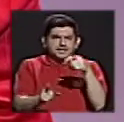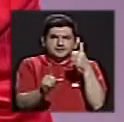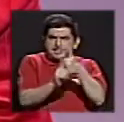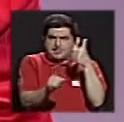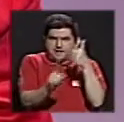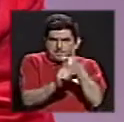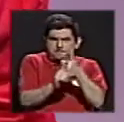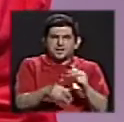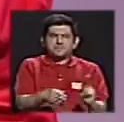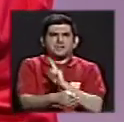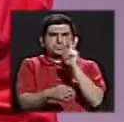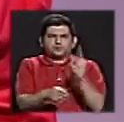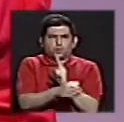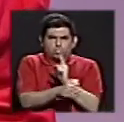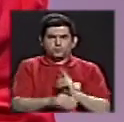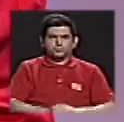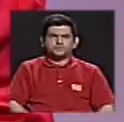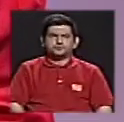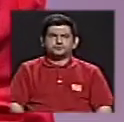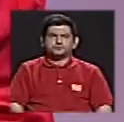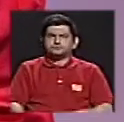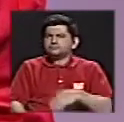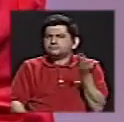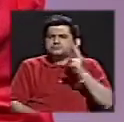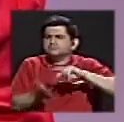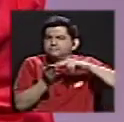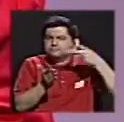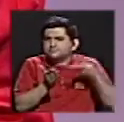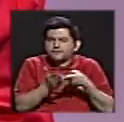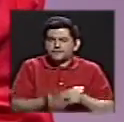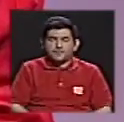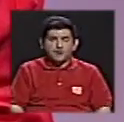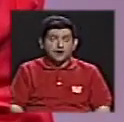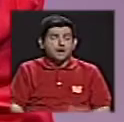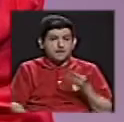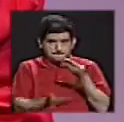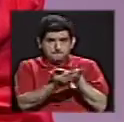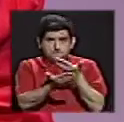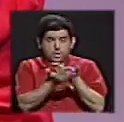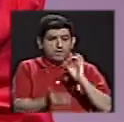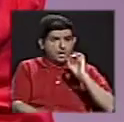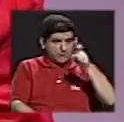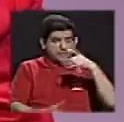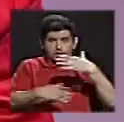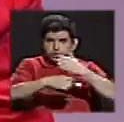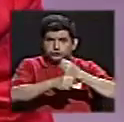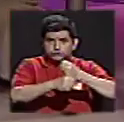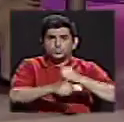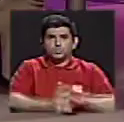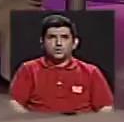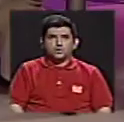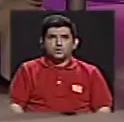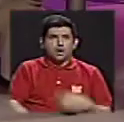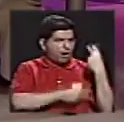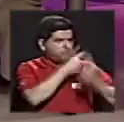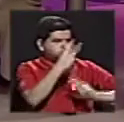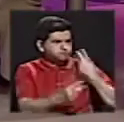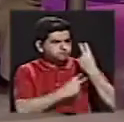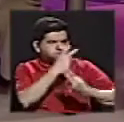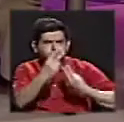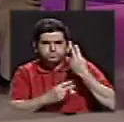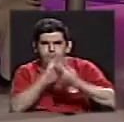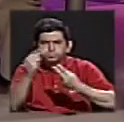siendo utilizadas, ¿verdad? En el sentido, hemos podido poner en evidencia bajo diagnósticos que hemos hecho en giras, en donde